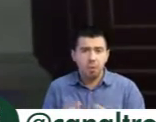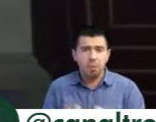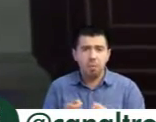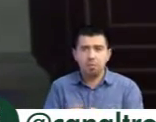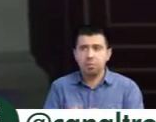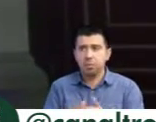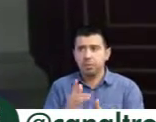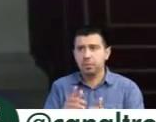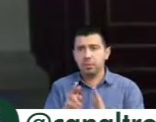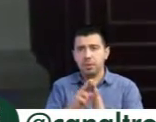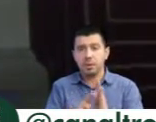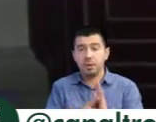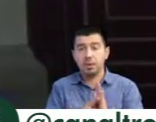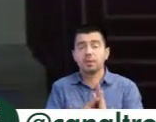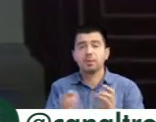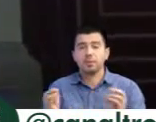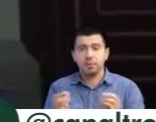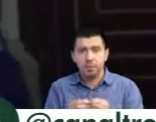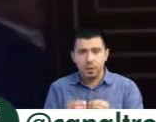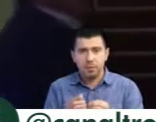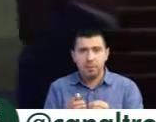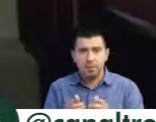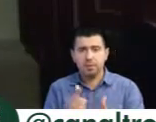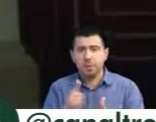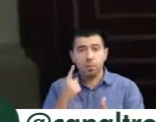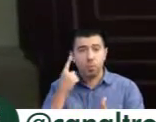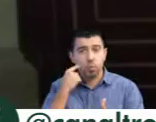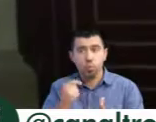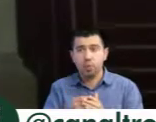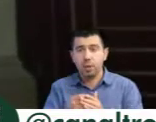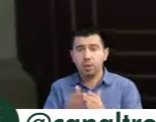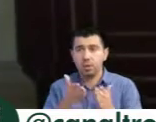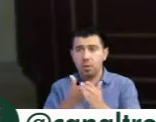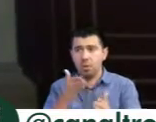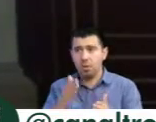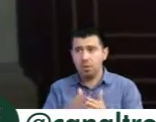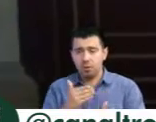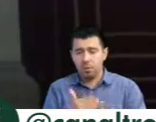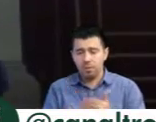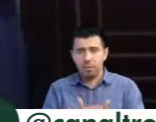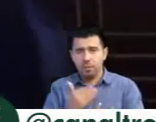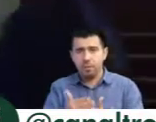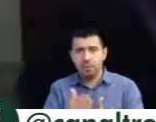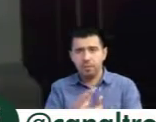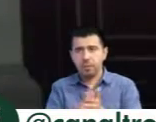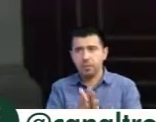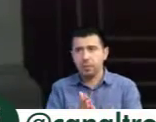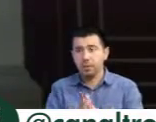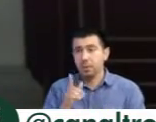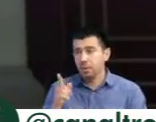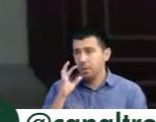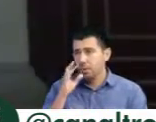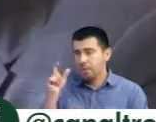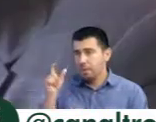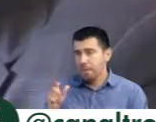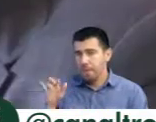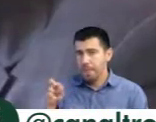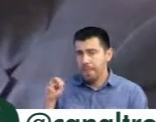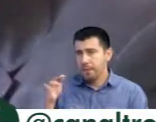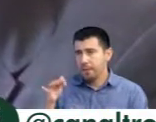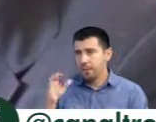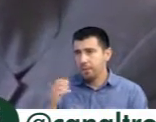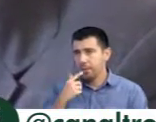hacer la refrendación e iniciar la implementación, es un día que atenta contra el proceso de paz. Pinto dijo que hay buen ambiente en las